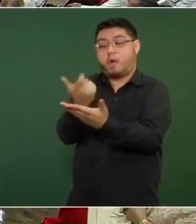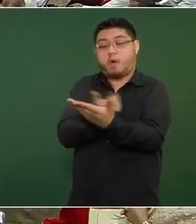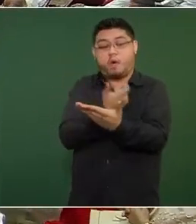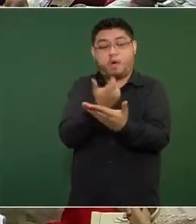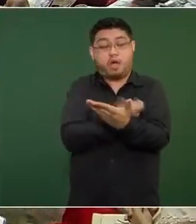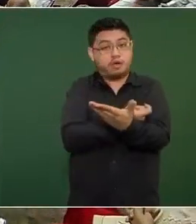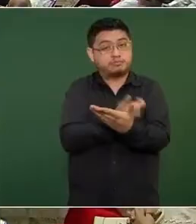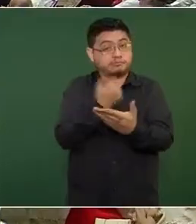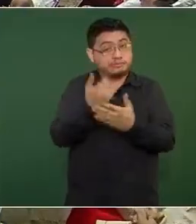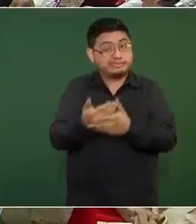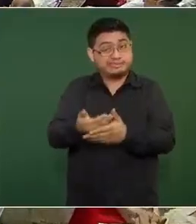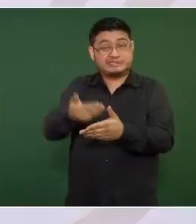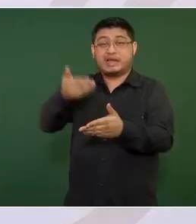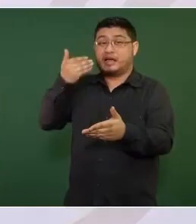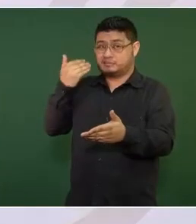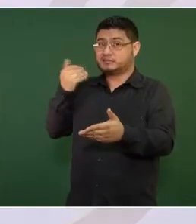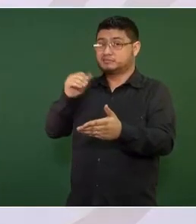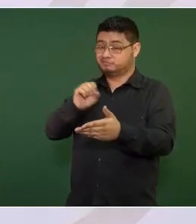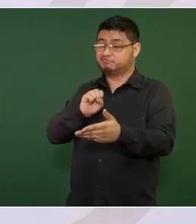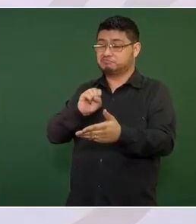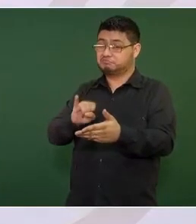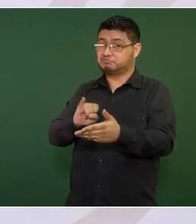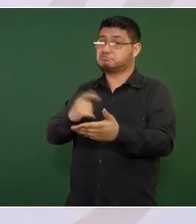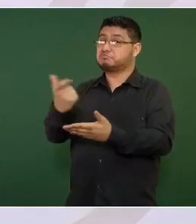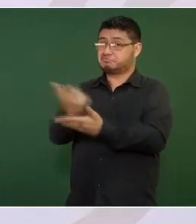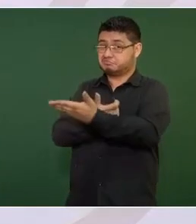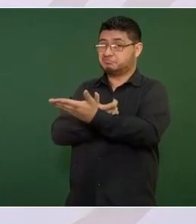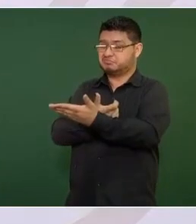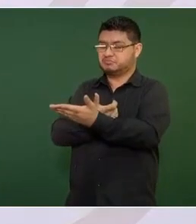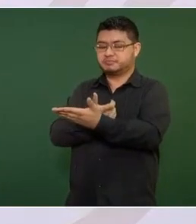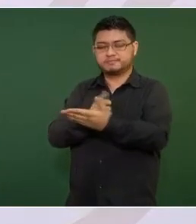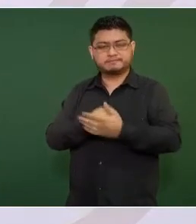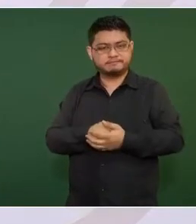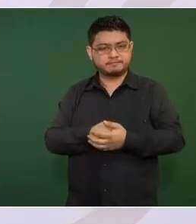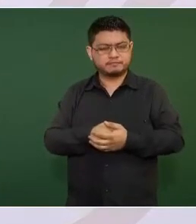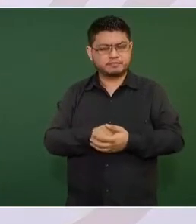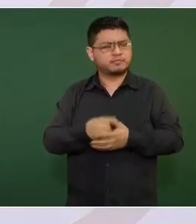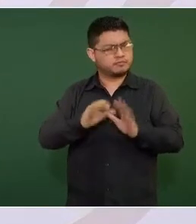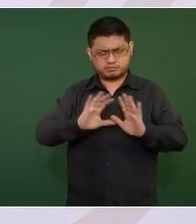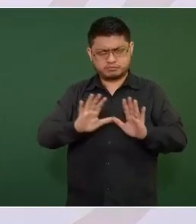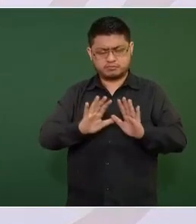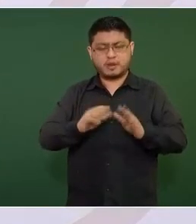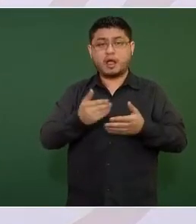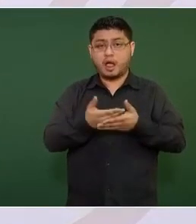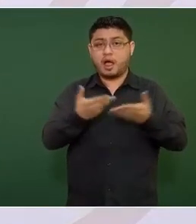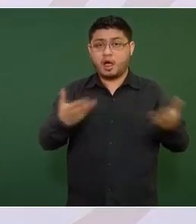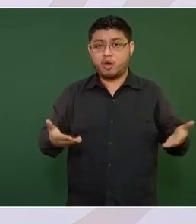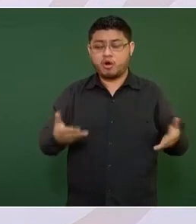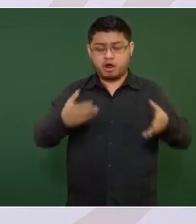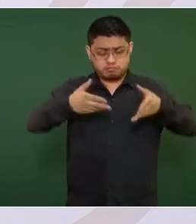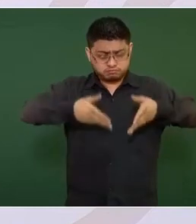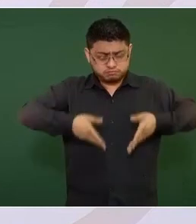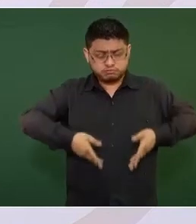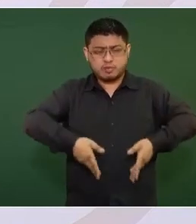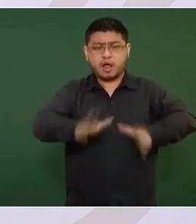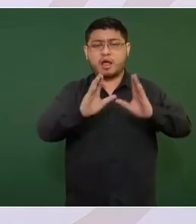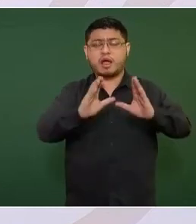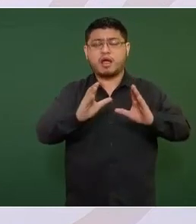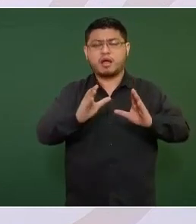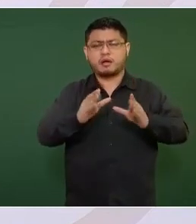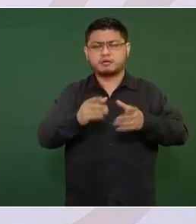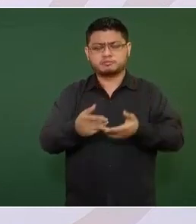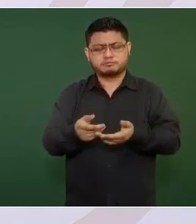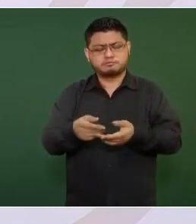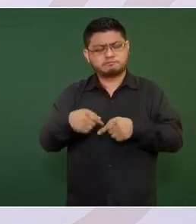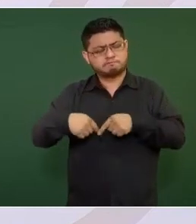antes así se hacía, estamos por terminar carreteras libres de peaje que